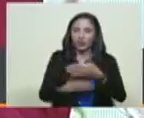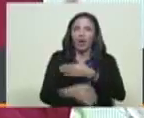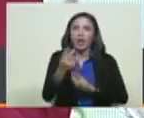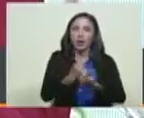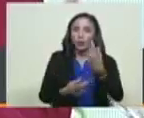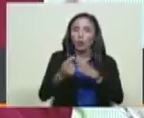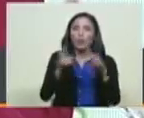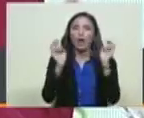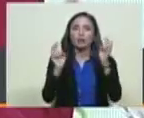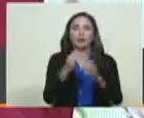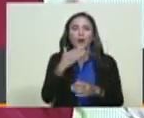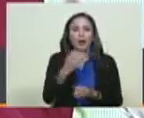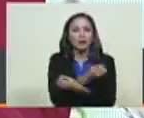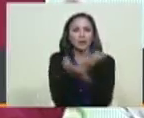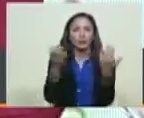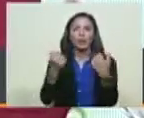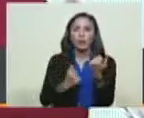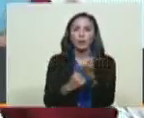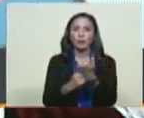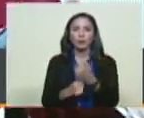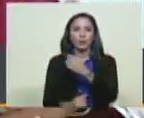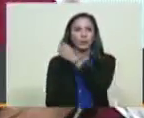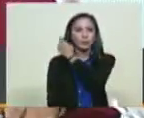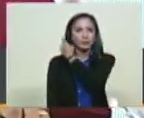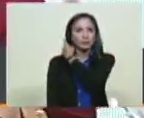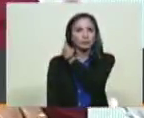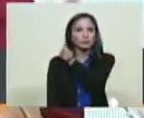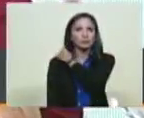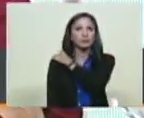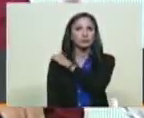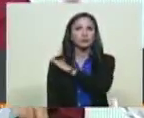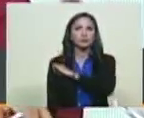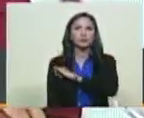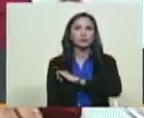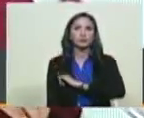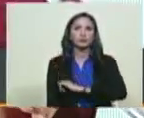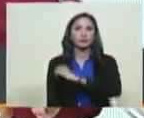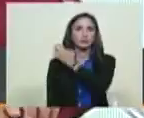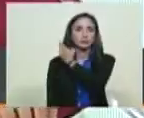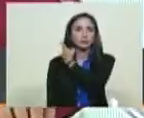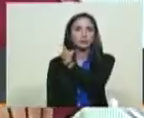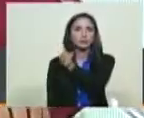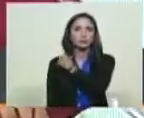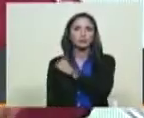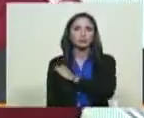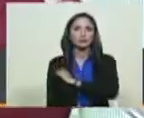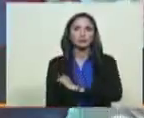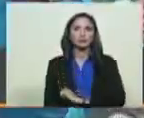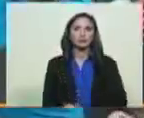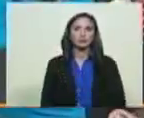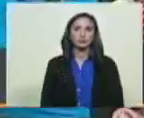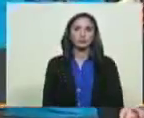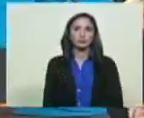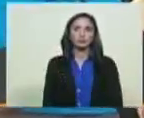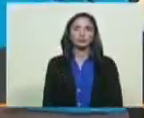de las gracias muchas cosas que están pendientes por hacer